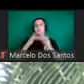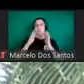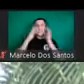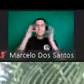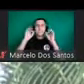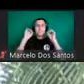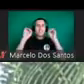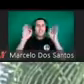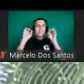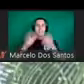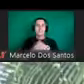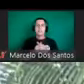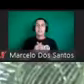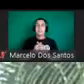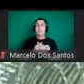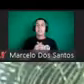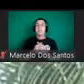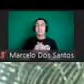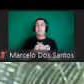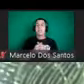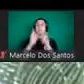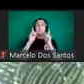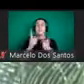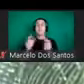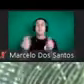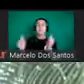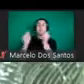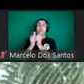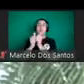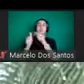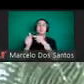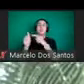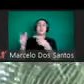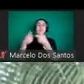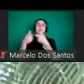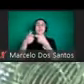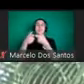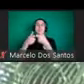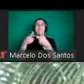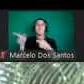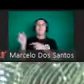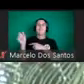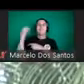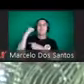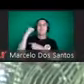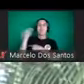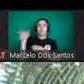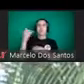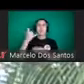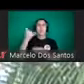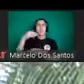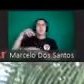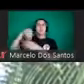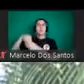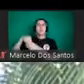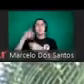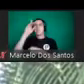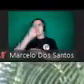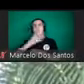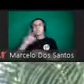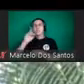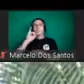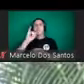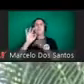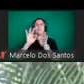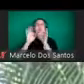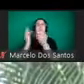Empoderadores, que representa a ese grupo importante de personas con discapacidad y familias que está siempre muy cercana a Saraqui y de la